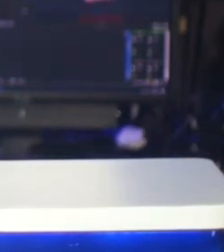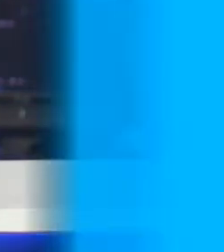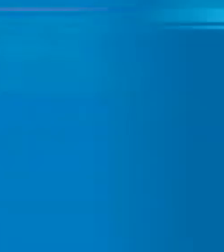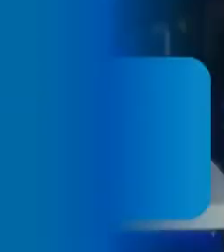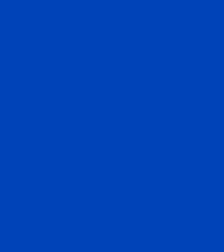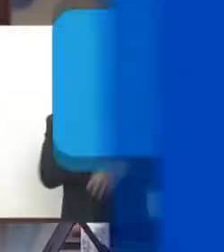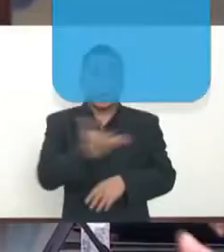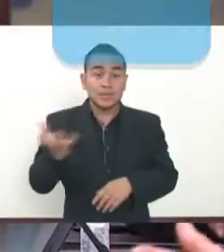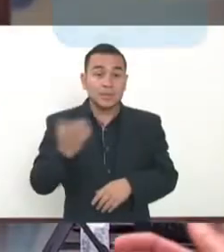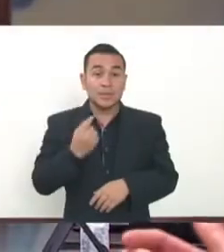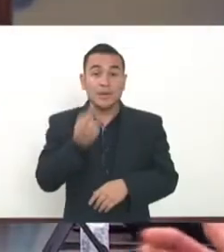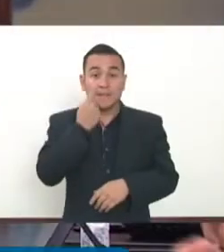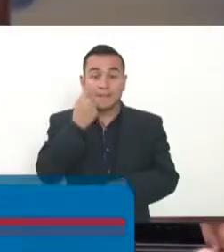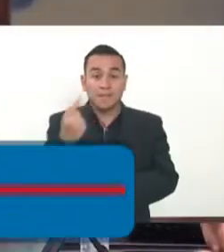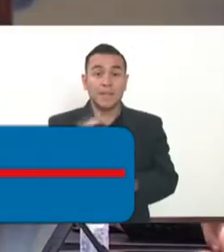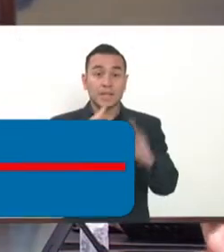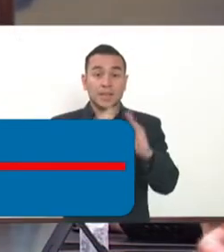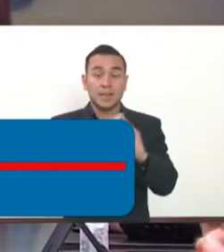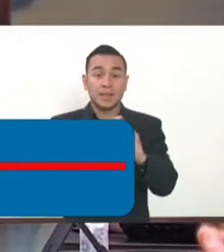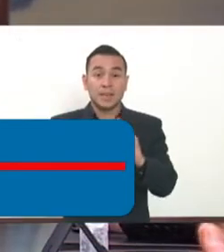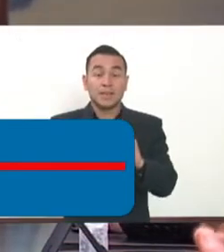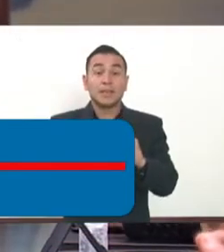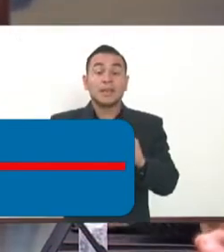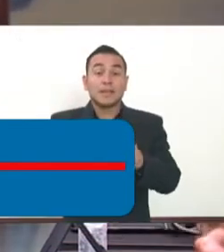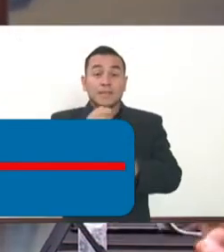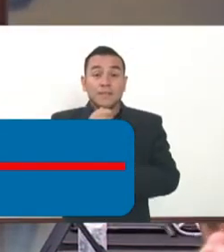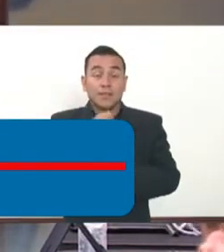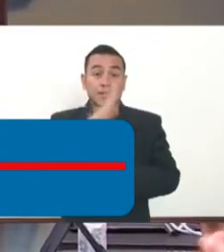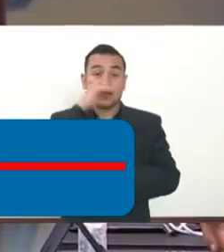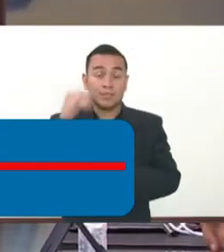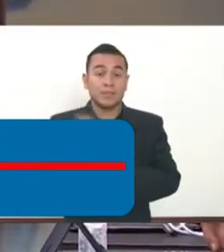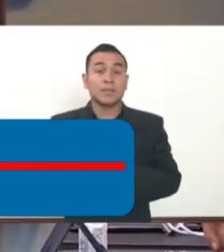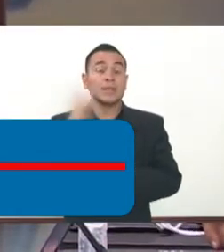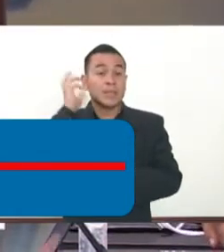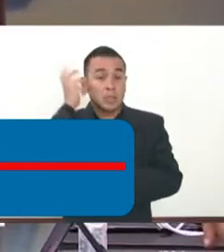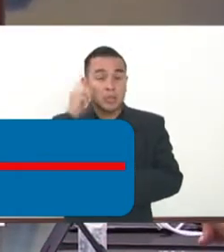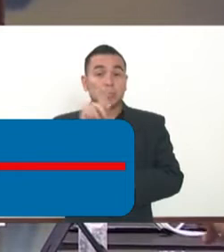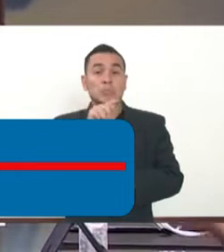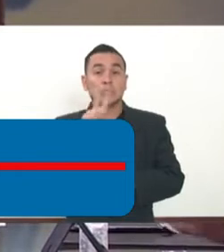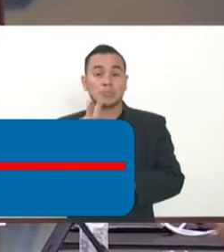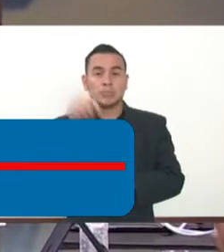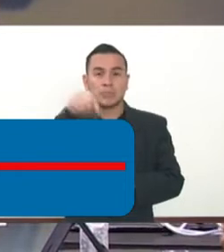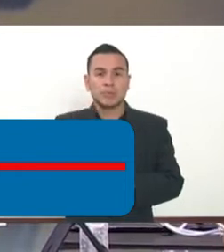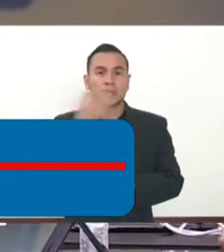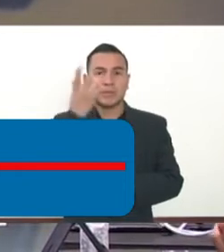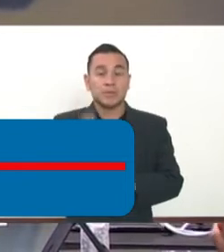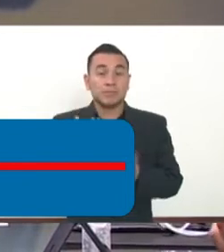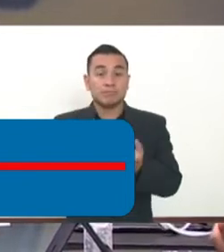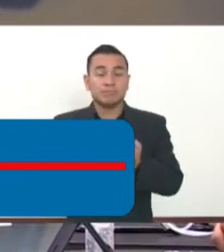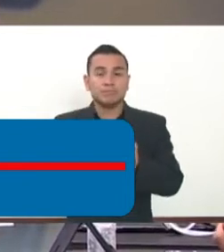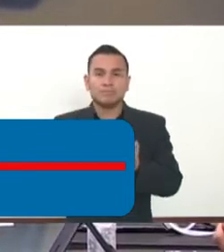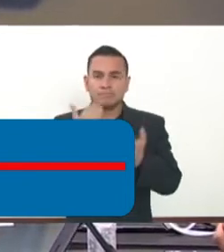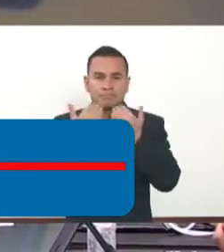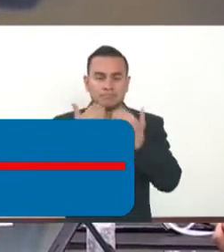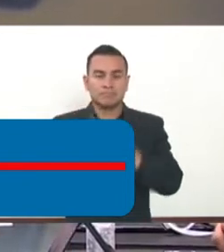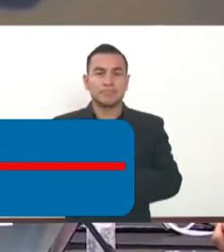coronavirus. Bukele dijo que usarán 50 millones de dólares mensuales para comprar 1.7 millones de paquetes